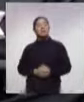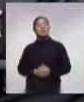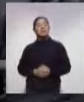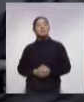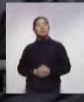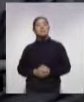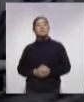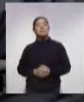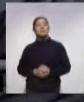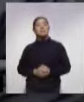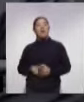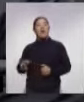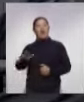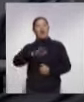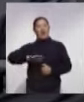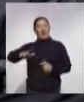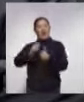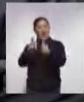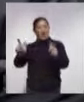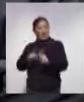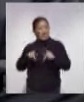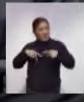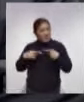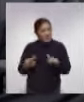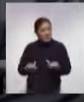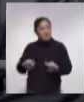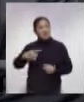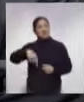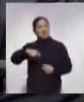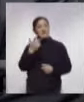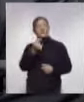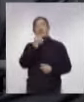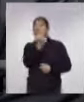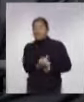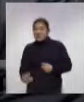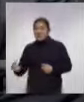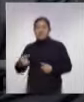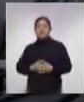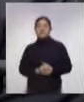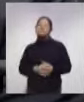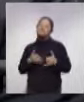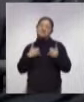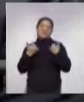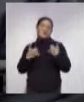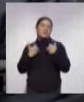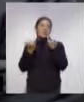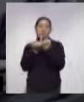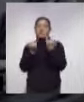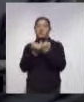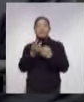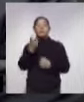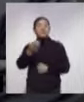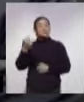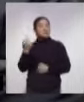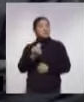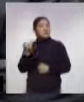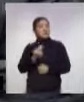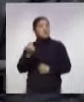la población más vulnerable en estos momentos pues son nuestros menores de edad y nuestros jóvenes. Por eso es necesario